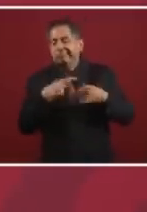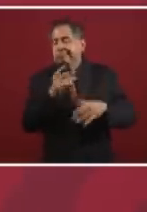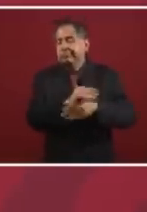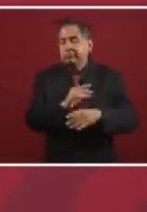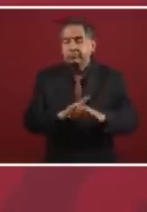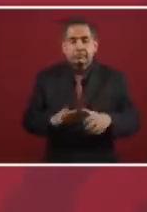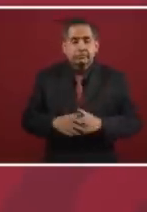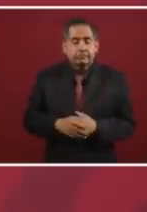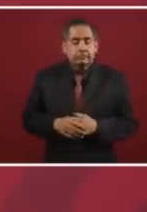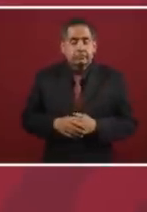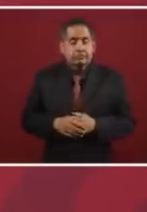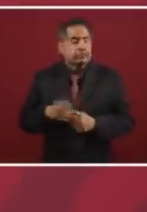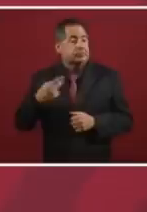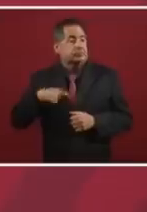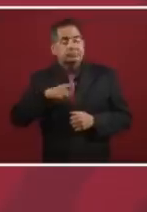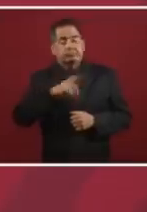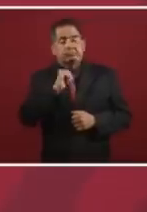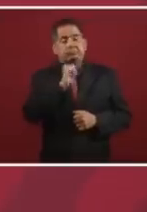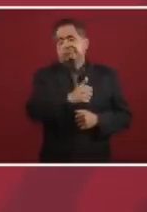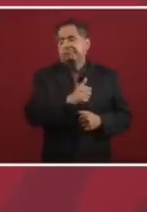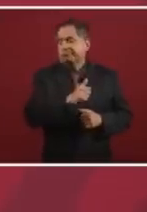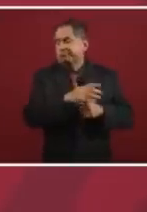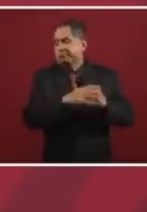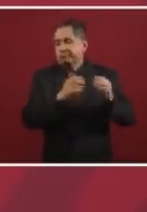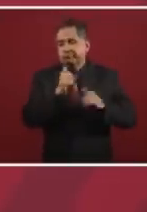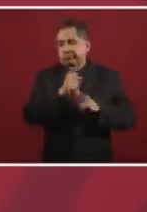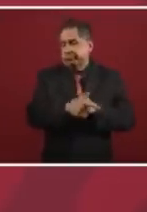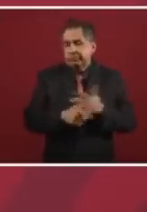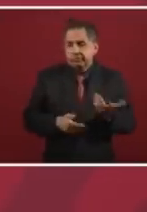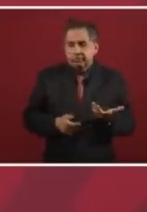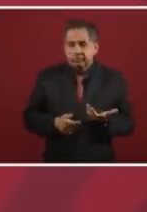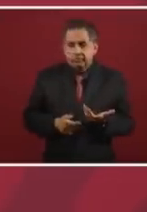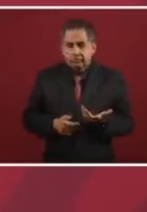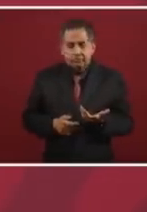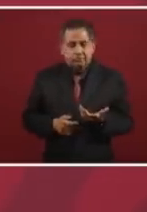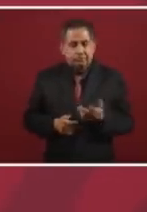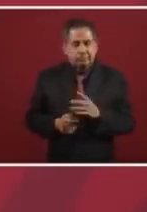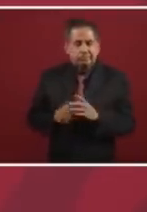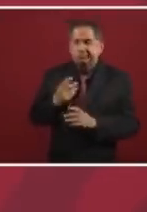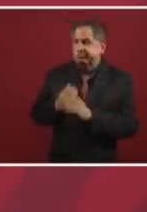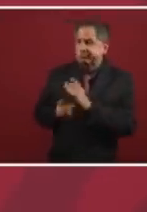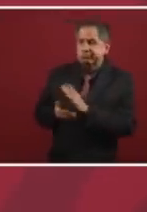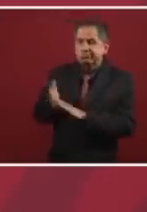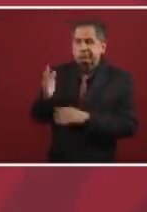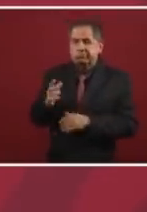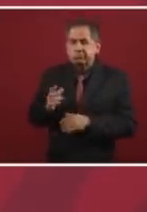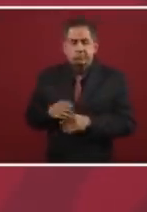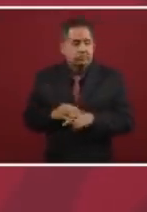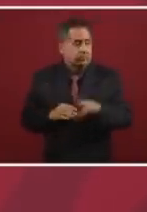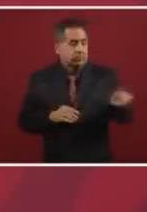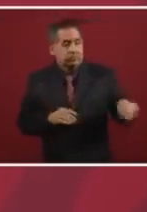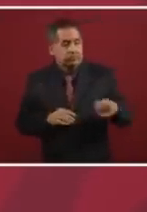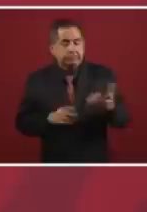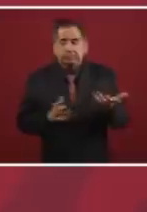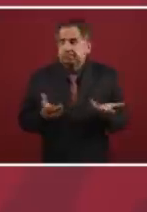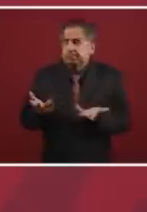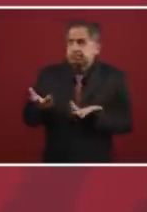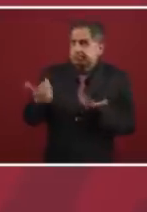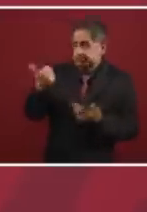dejaron a la gente sin opciones sin alternativas decidieron irse a buscarse la vida